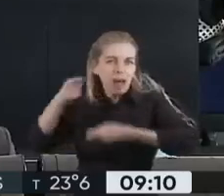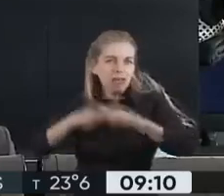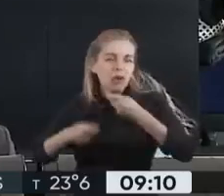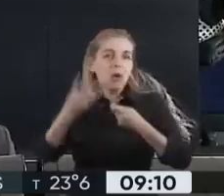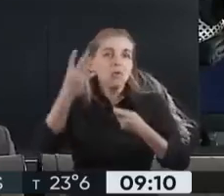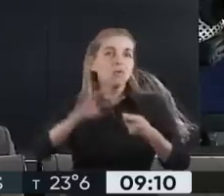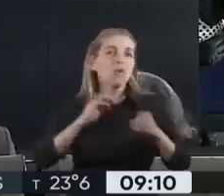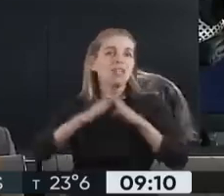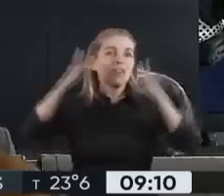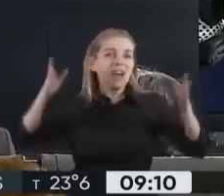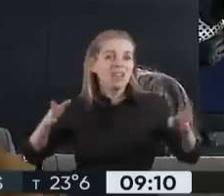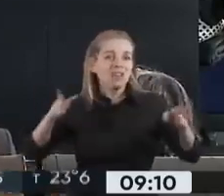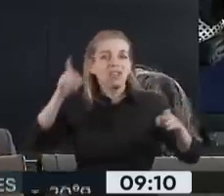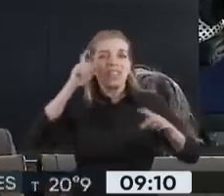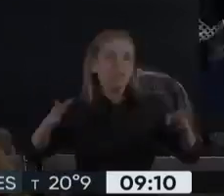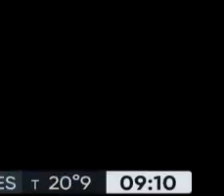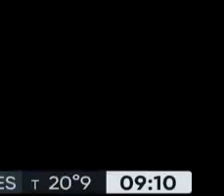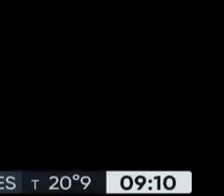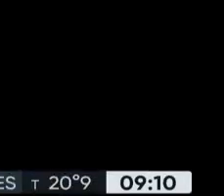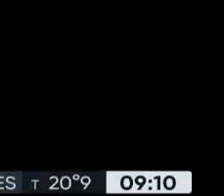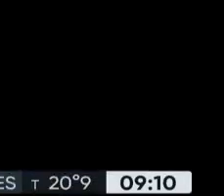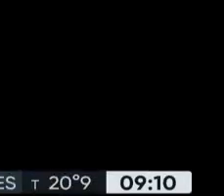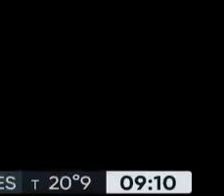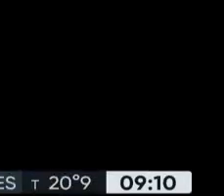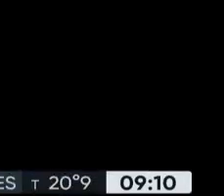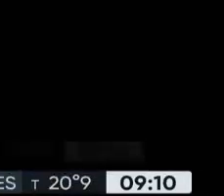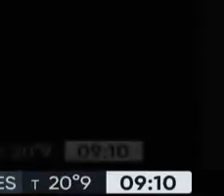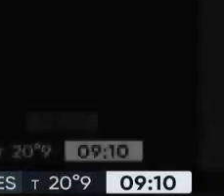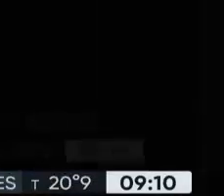4 años de gestión anterior se emitieron 100 mil